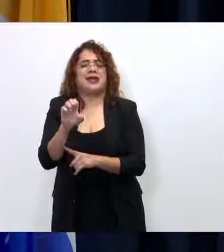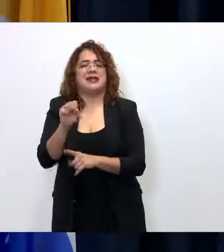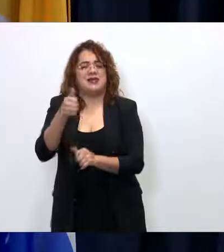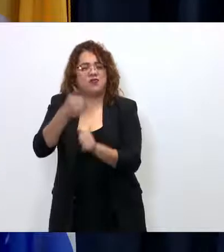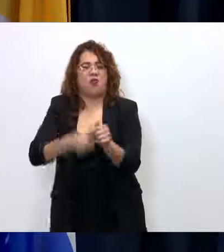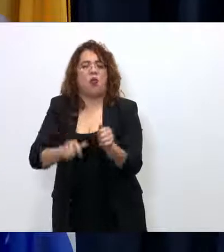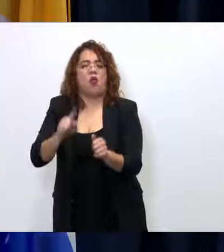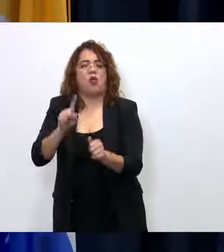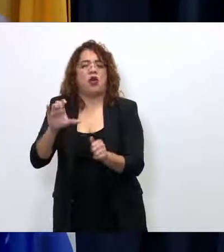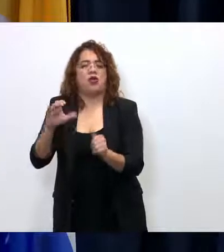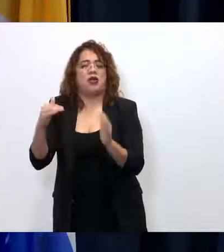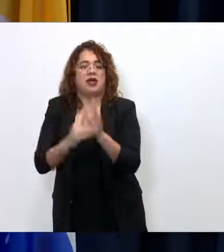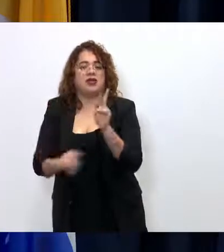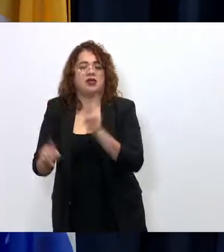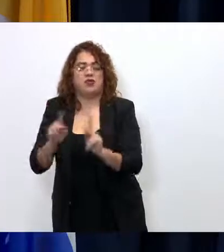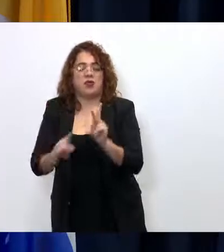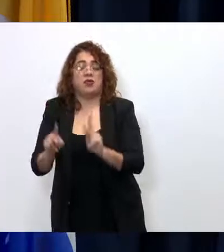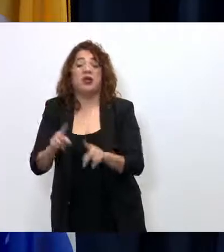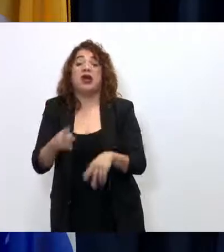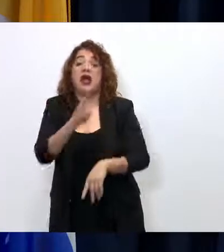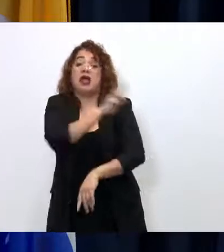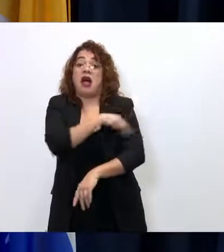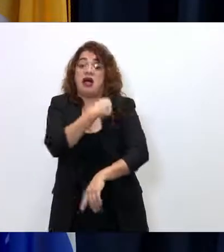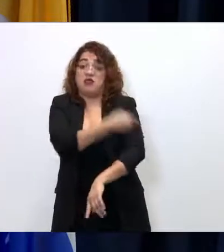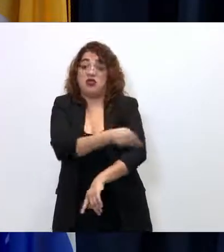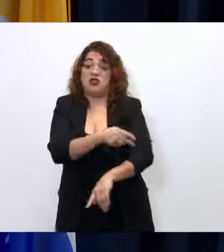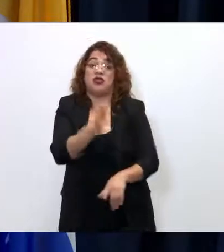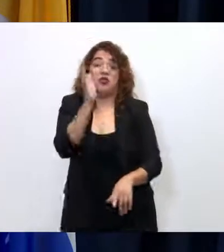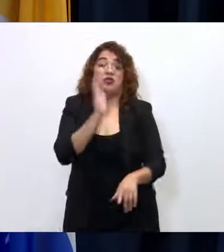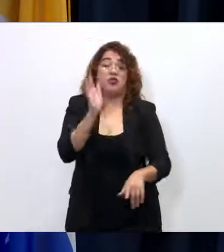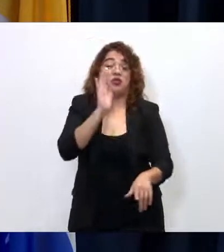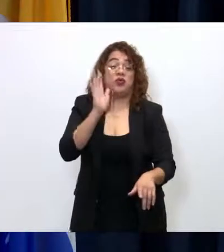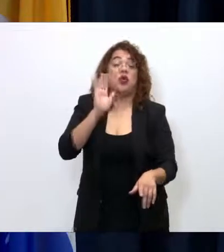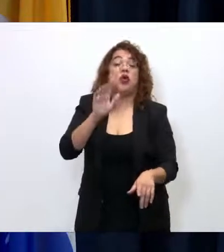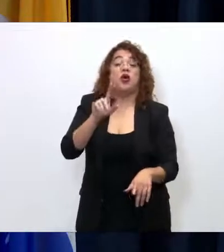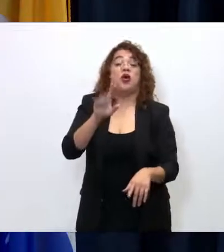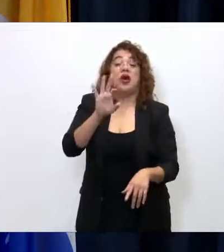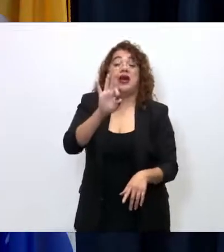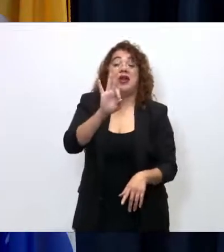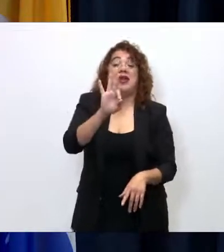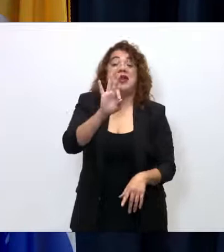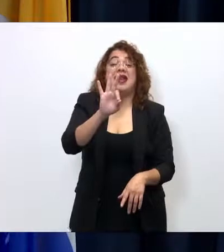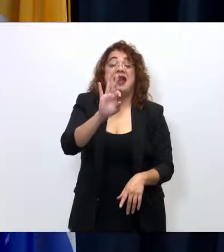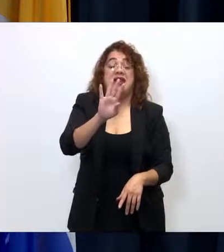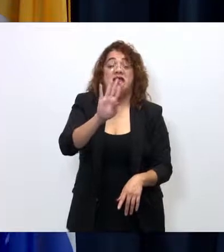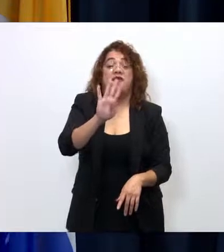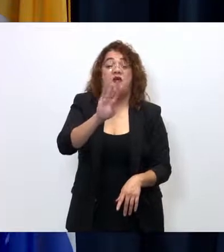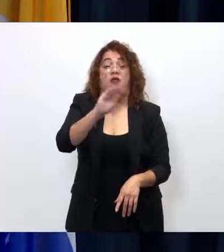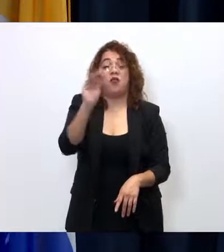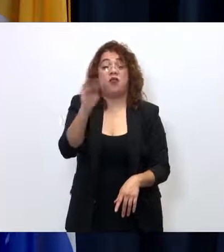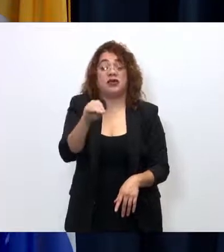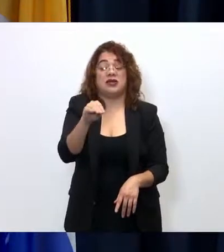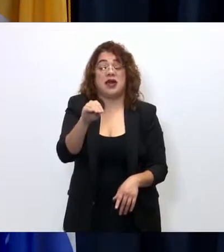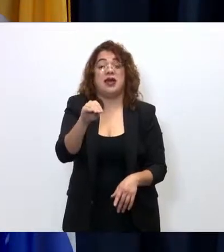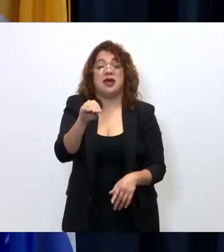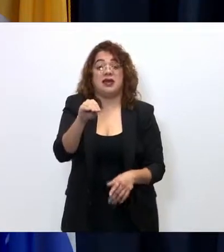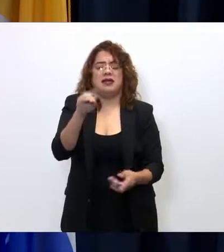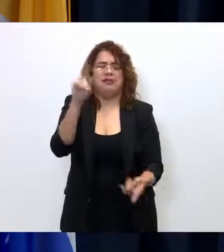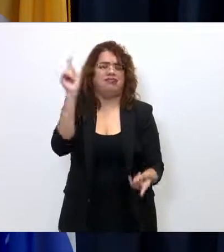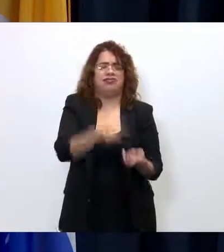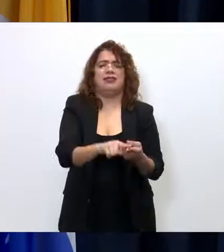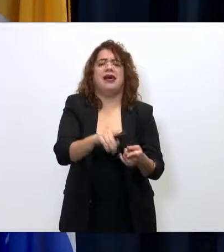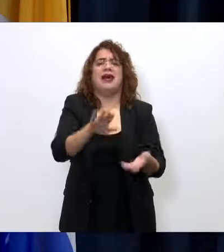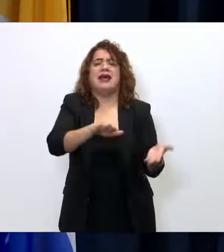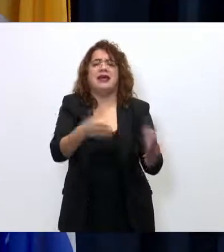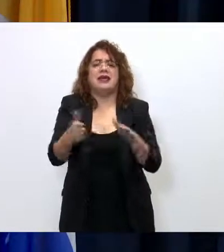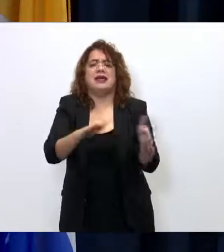el mismo periodo de tiempo, las hospitalizaciones diarias se redujeron un 94% y las muertes diarias en